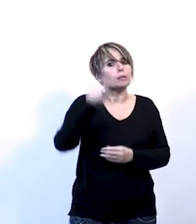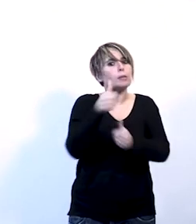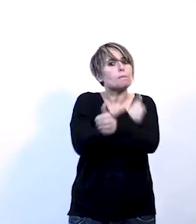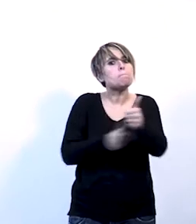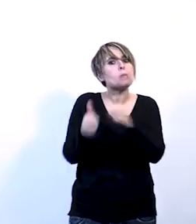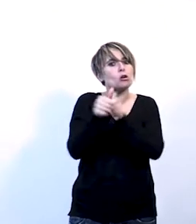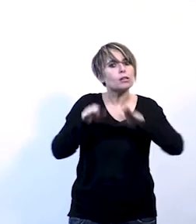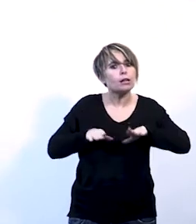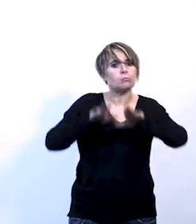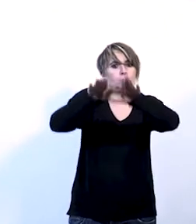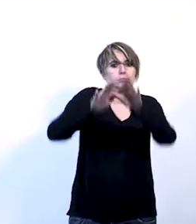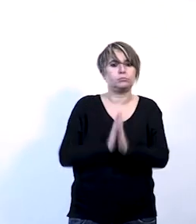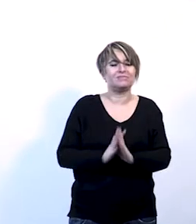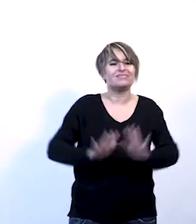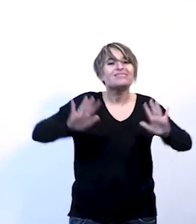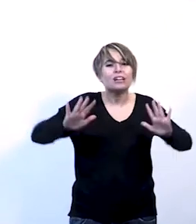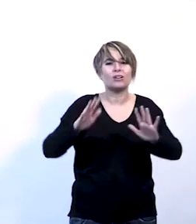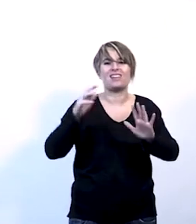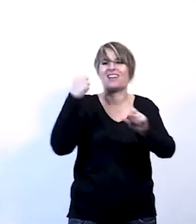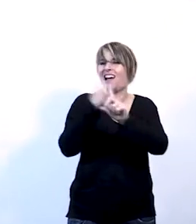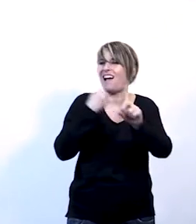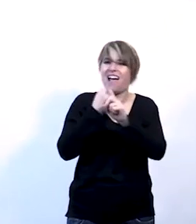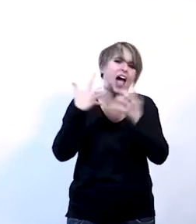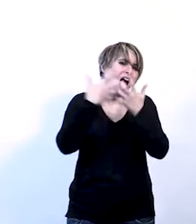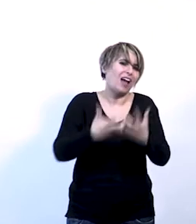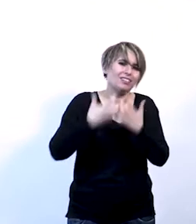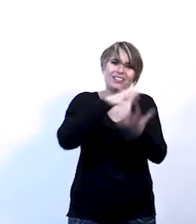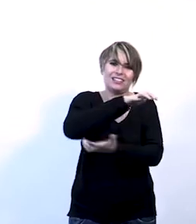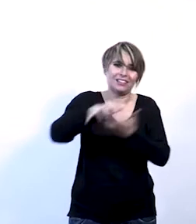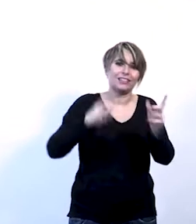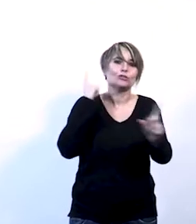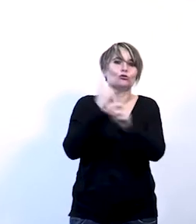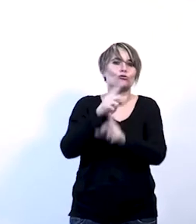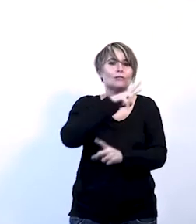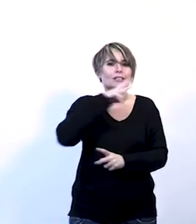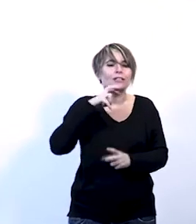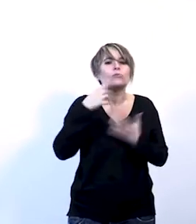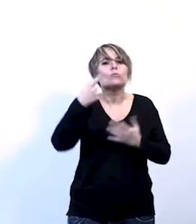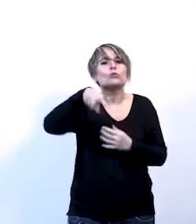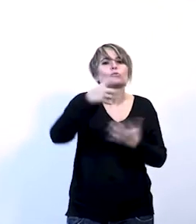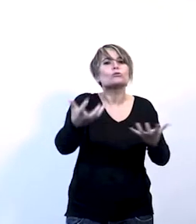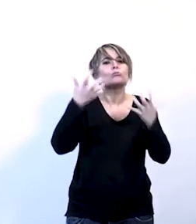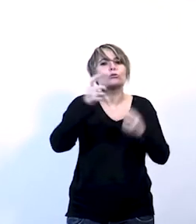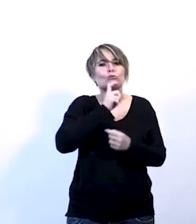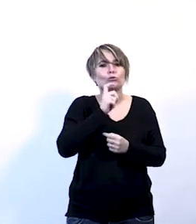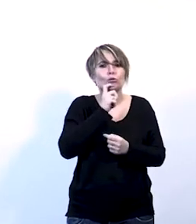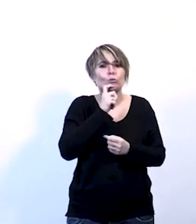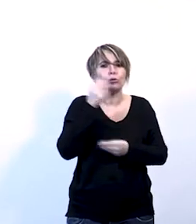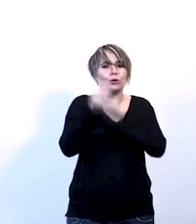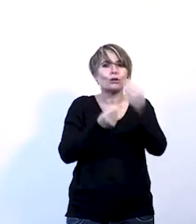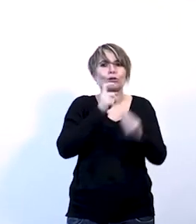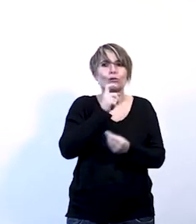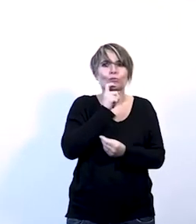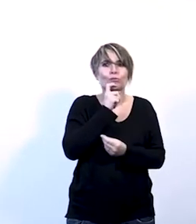prioridad al margen de los ataques, porque van a ser continuados, del Estado israelí? ¿Cómo lo habéis conseguido o cómo lo estáis consiguiendo,